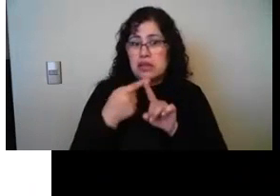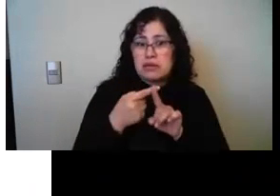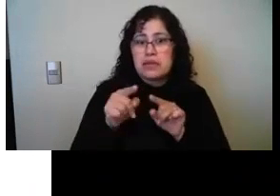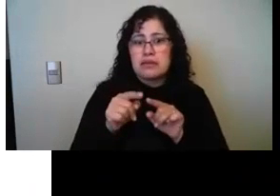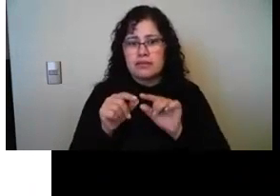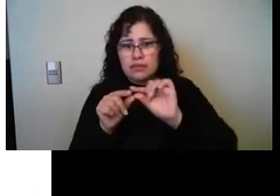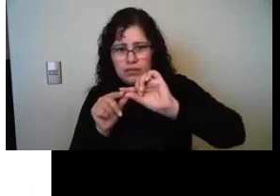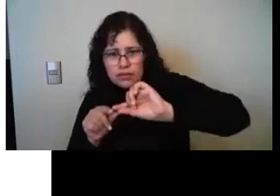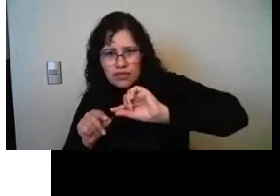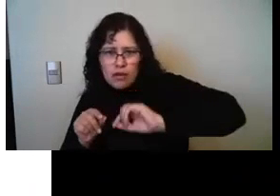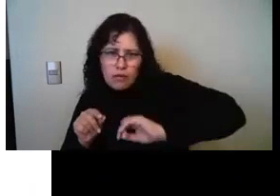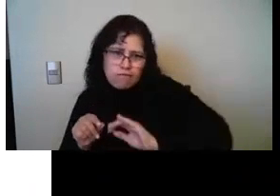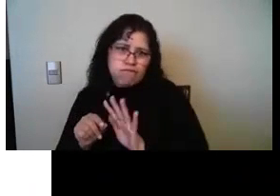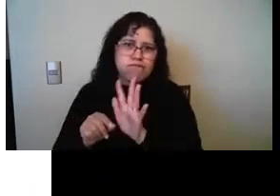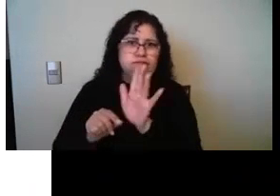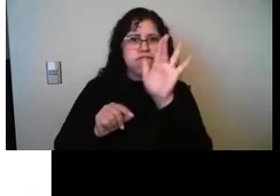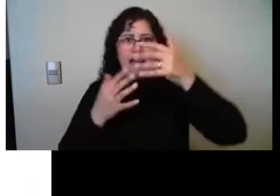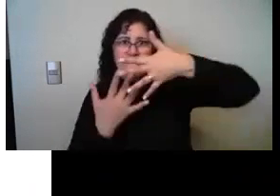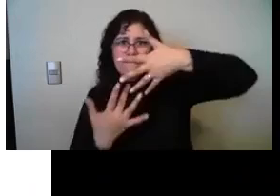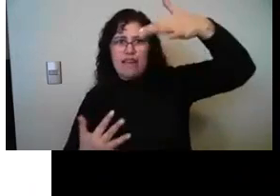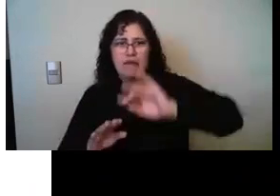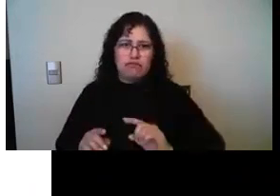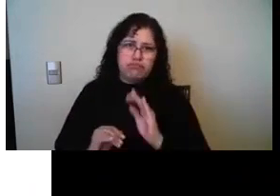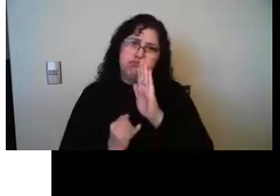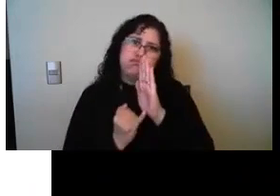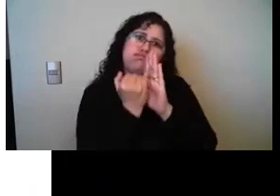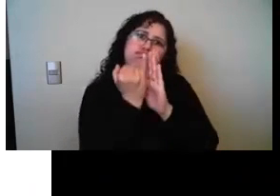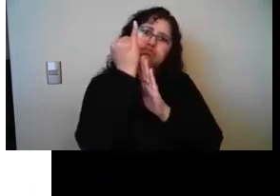proyección de las fibras ascendentes gustativas